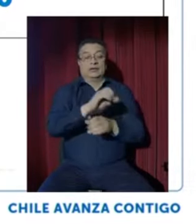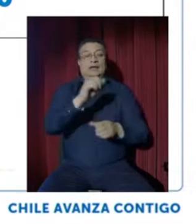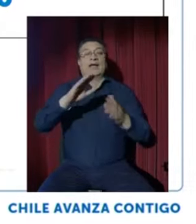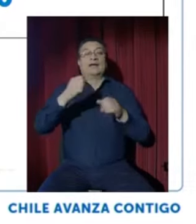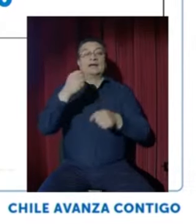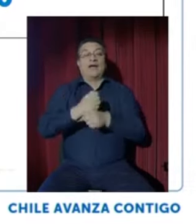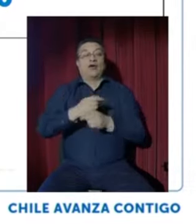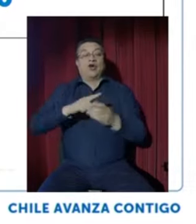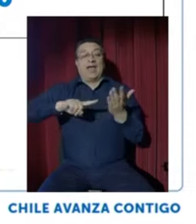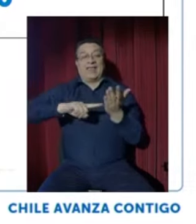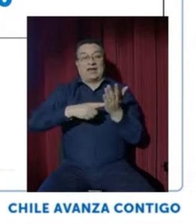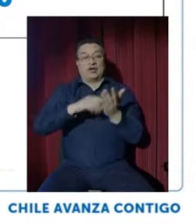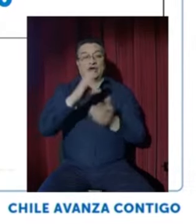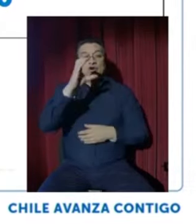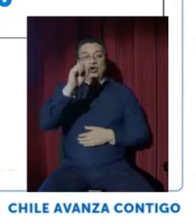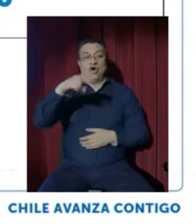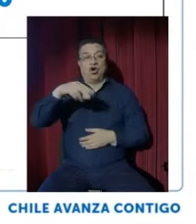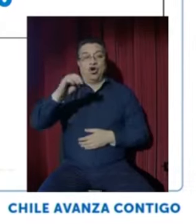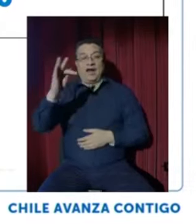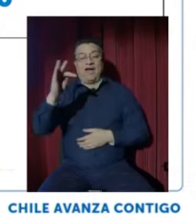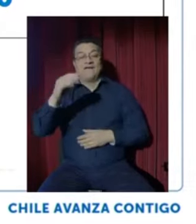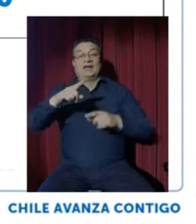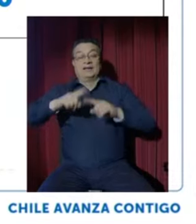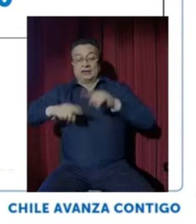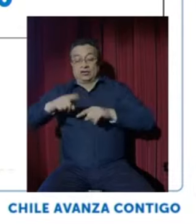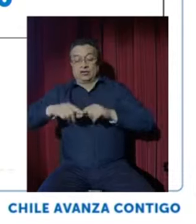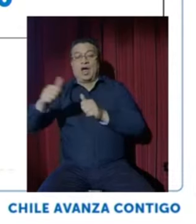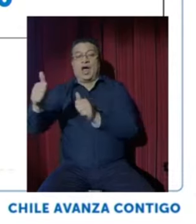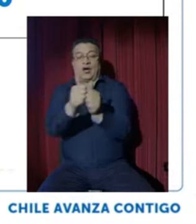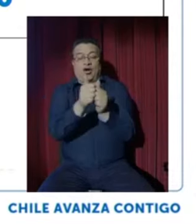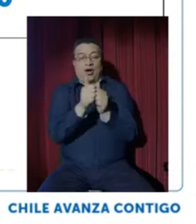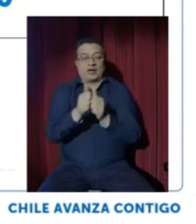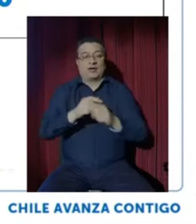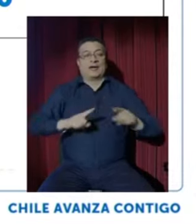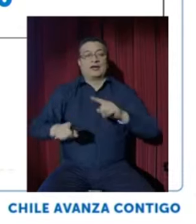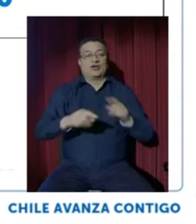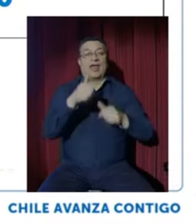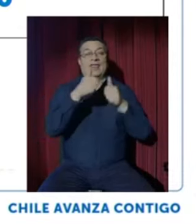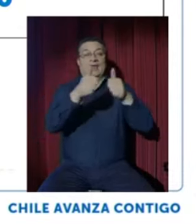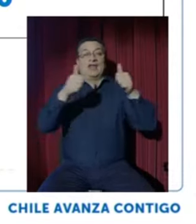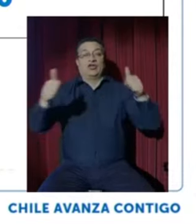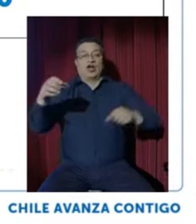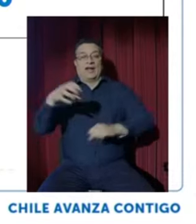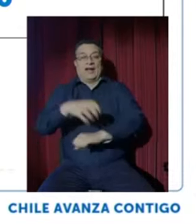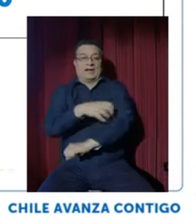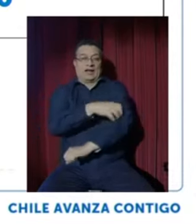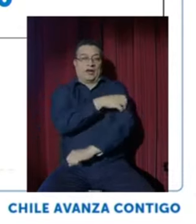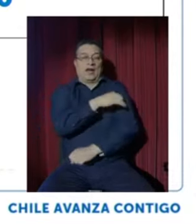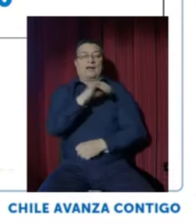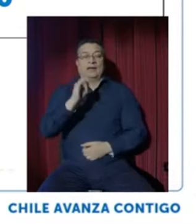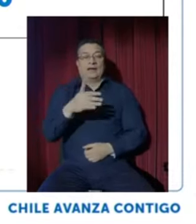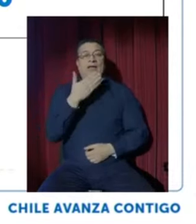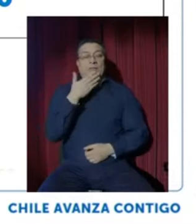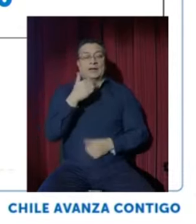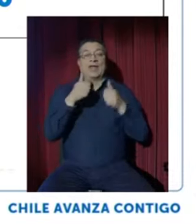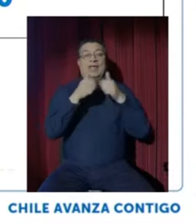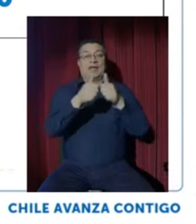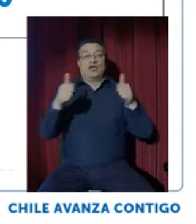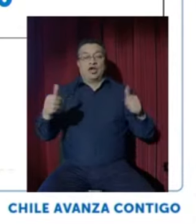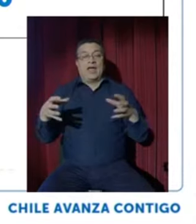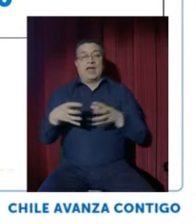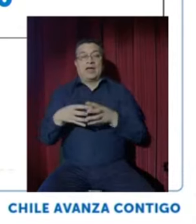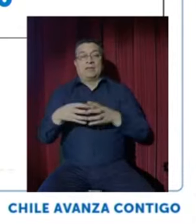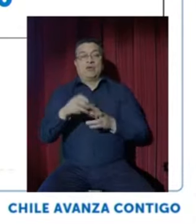técnica que realiza conaf en los territorio va acompañada también de la gestión de los directores regionales y también de la de los equipos de la gerencia